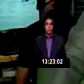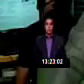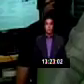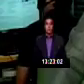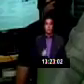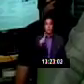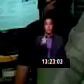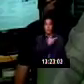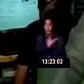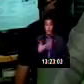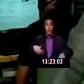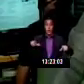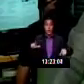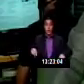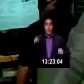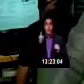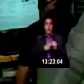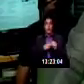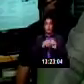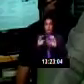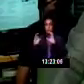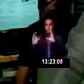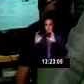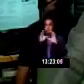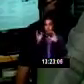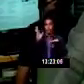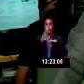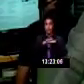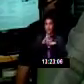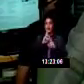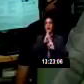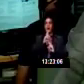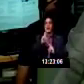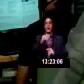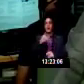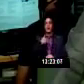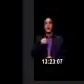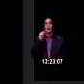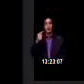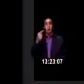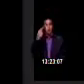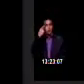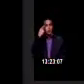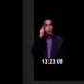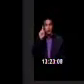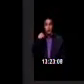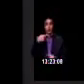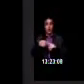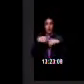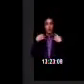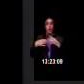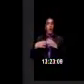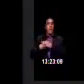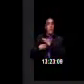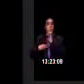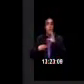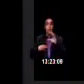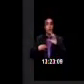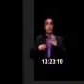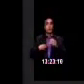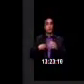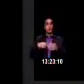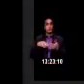Y el presidente Lenín Moreno participó en un conversatorio sobre la respuesta que ha tenido el gobierno ecuatoriano frente a la pandemia del